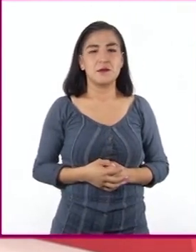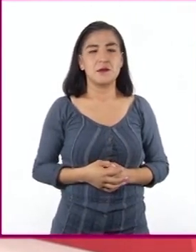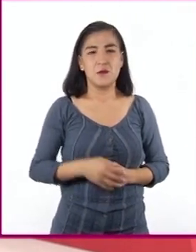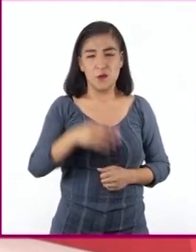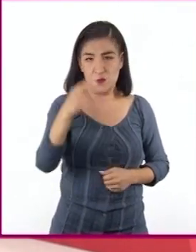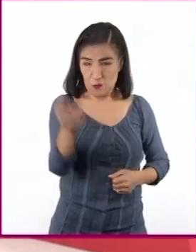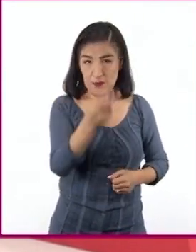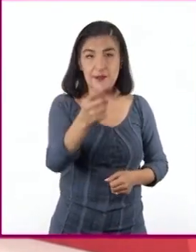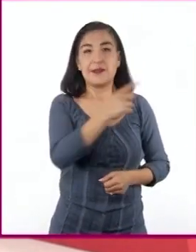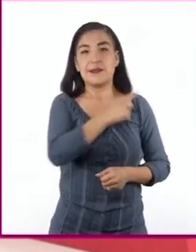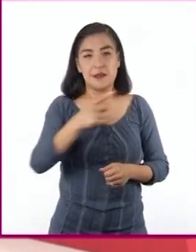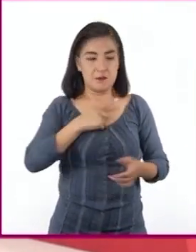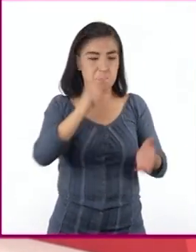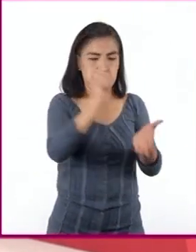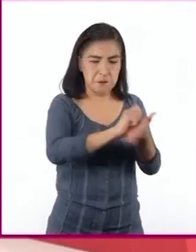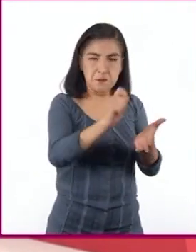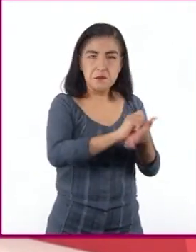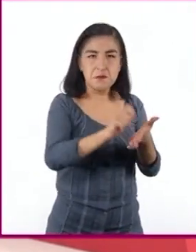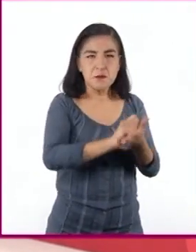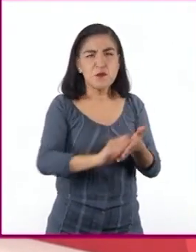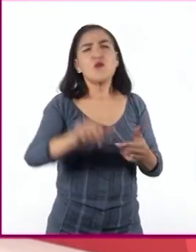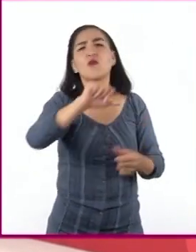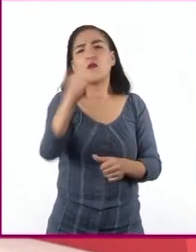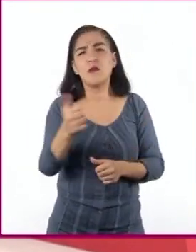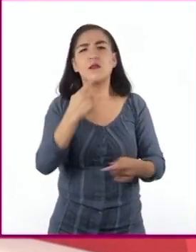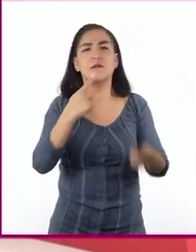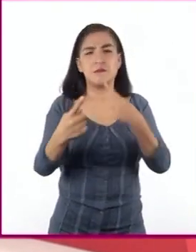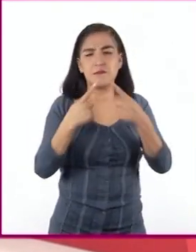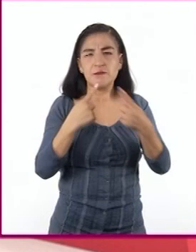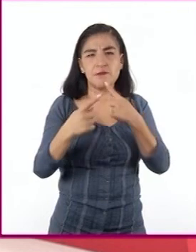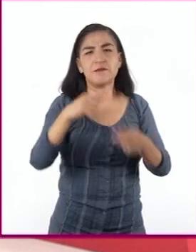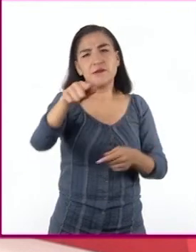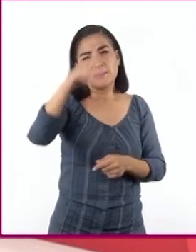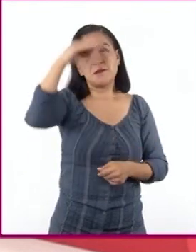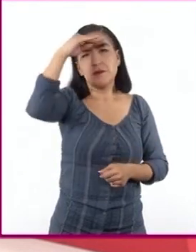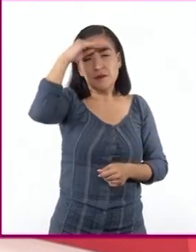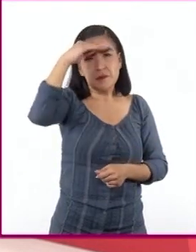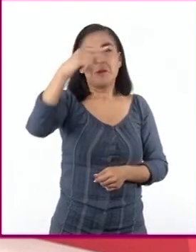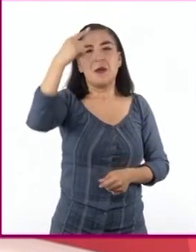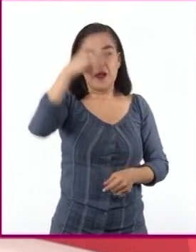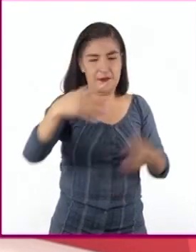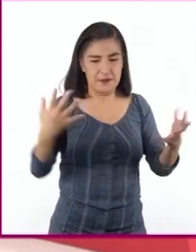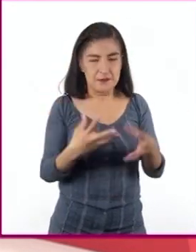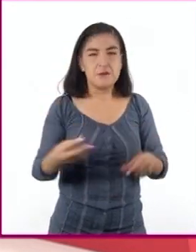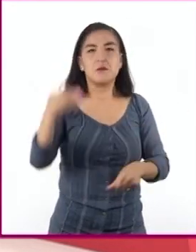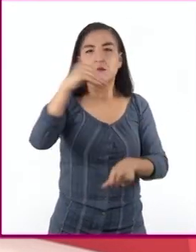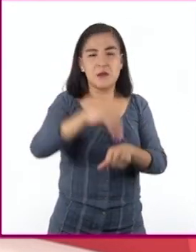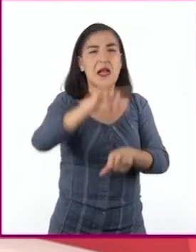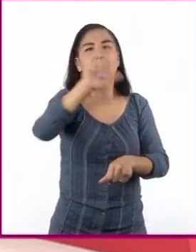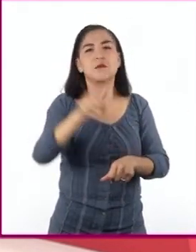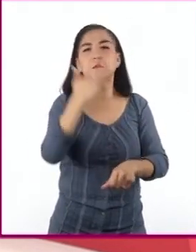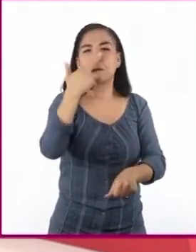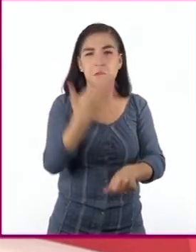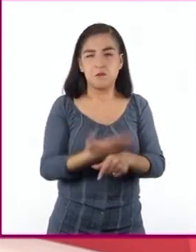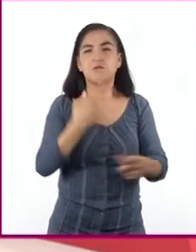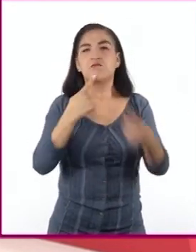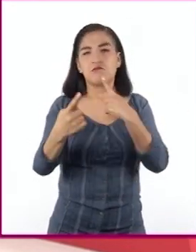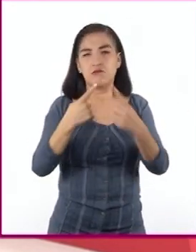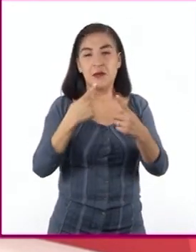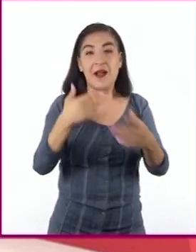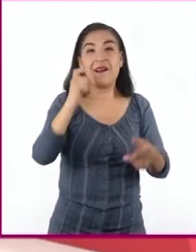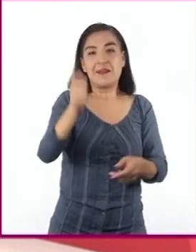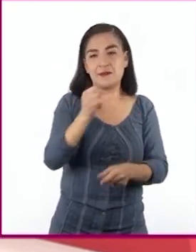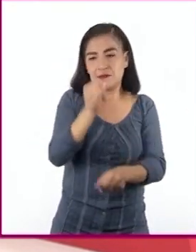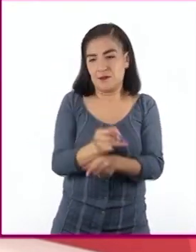Piensen y anoten algunos otros criterios que consideren que deben emplear para asumir una postura crítica ante